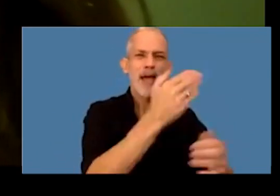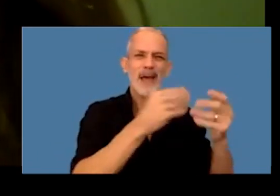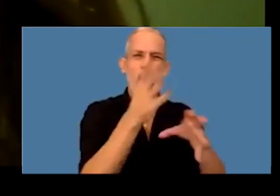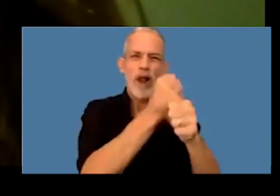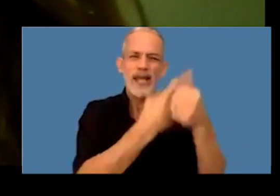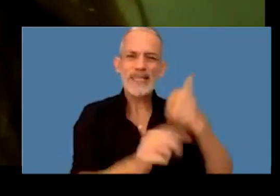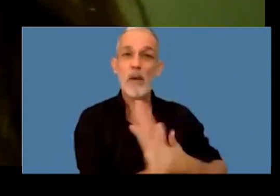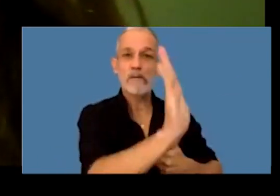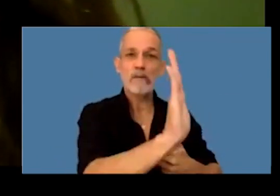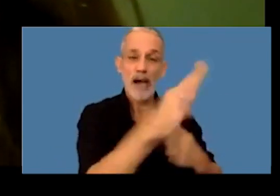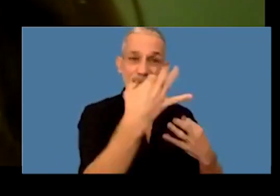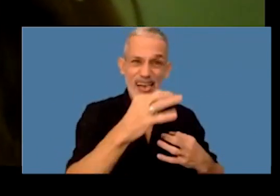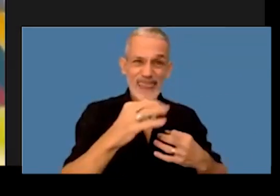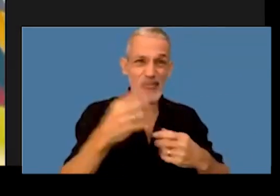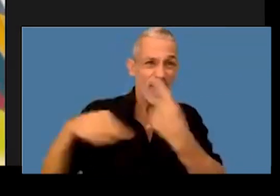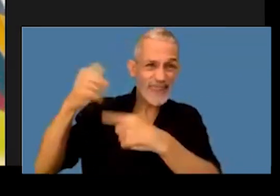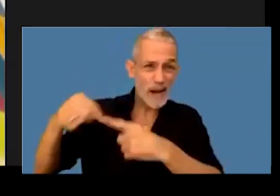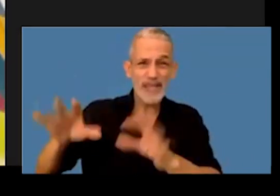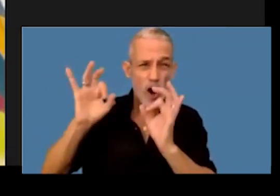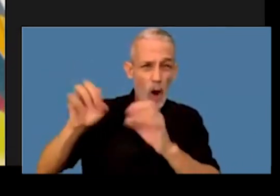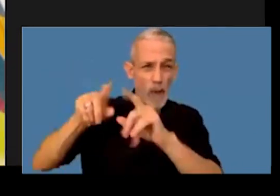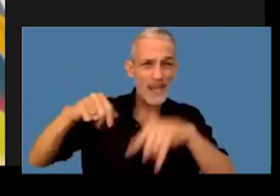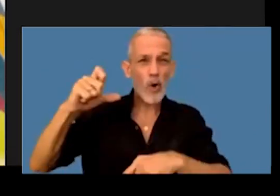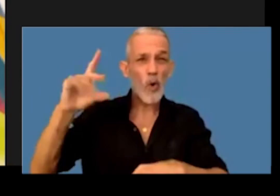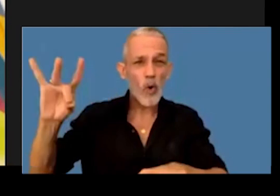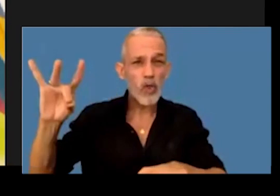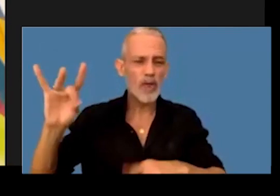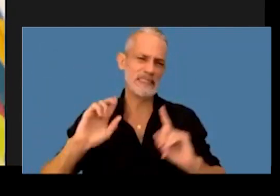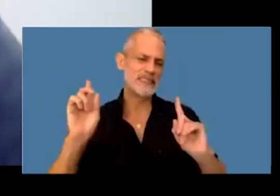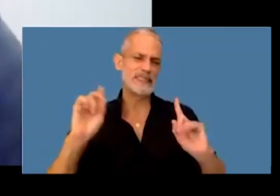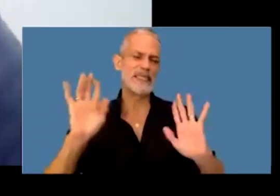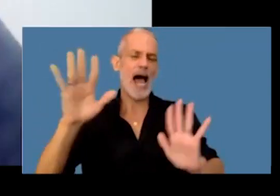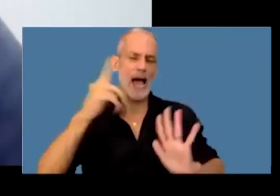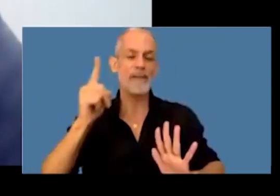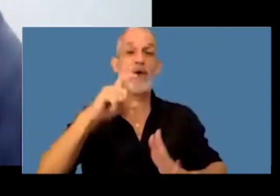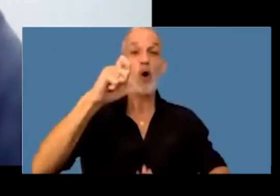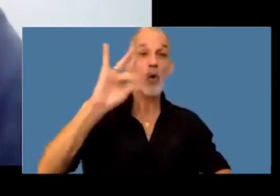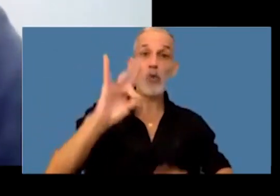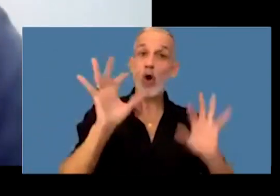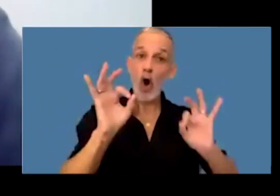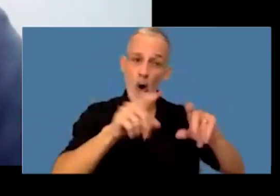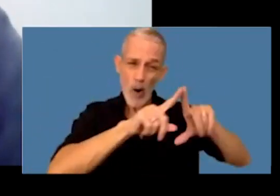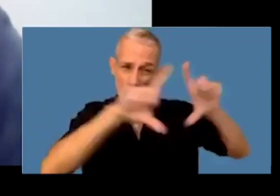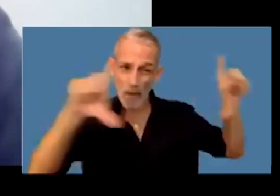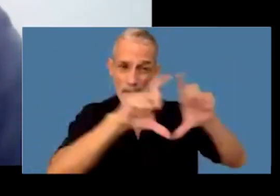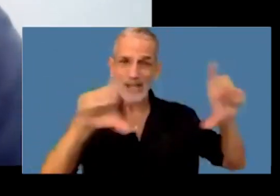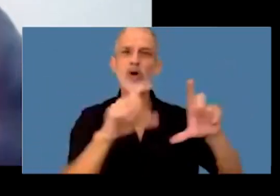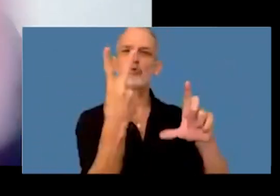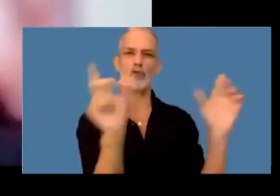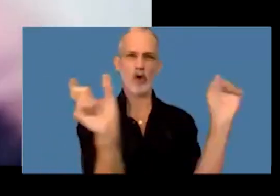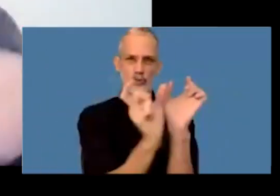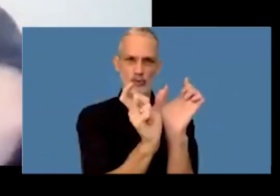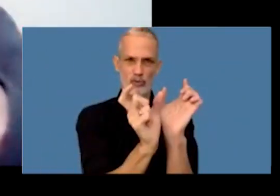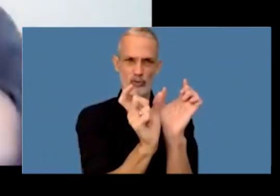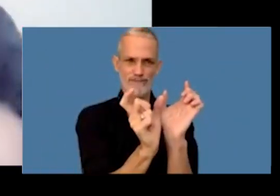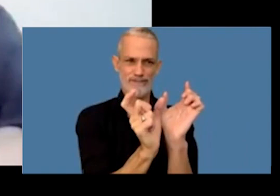CUD completo? Hoy en día, el CUD completo son las dos partes. Si